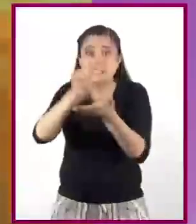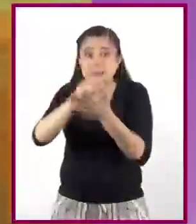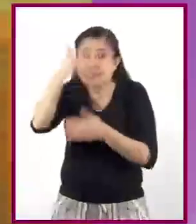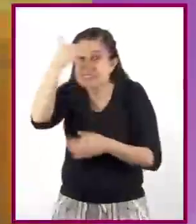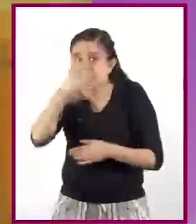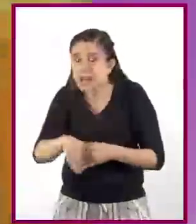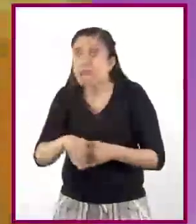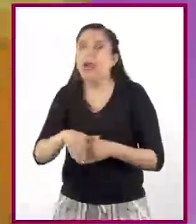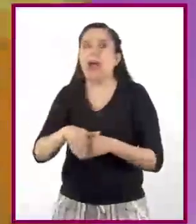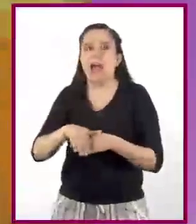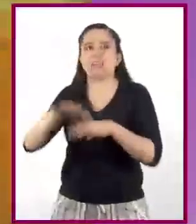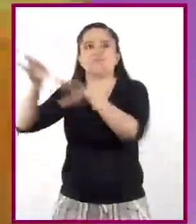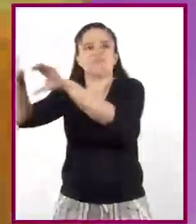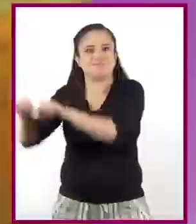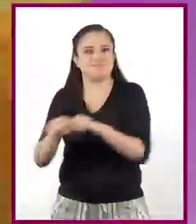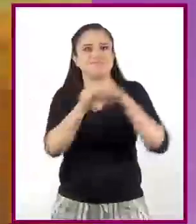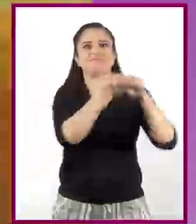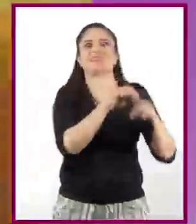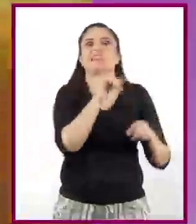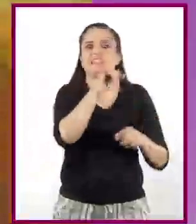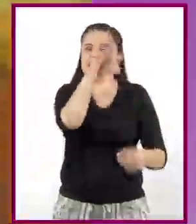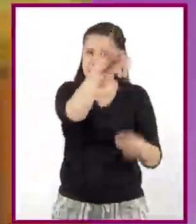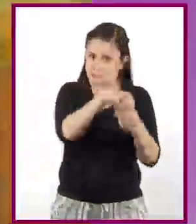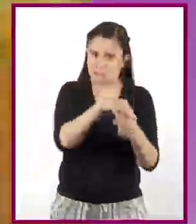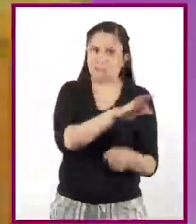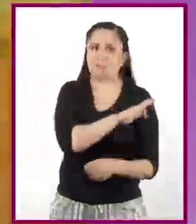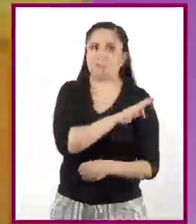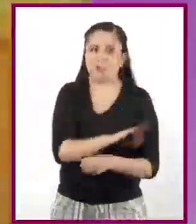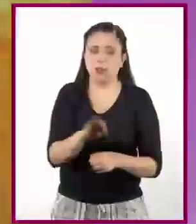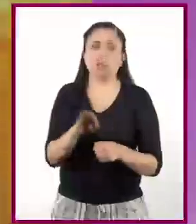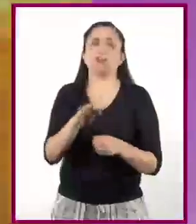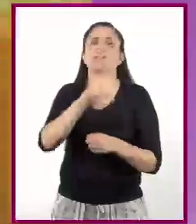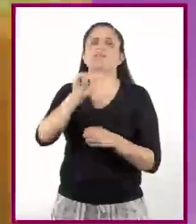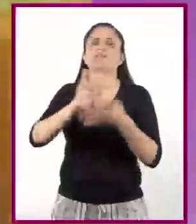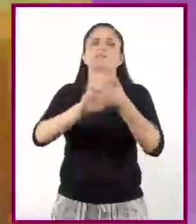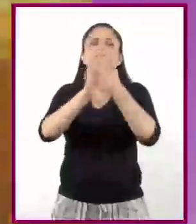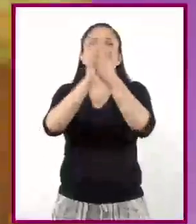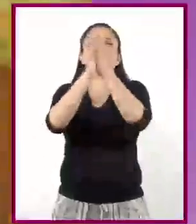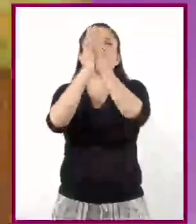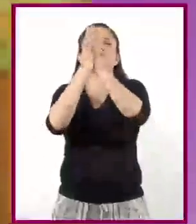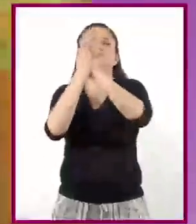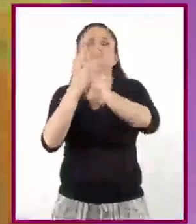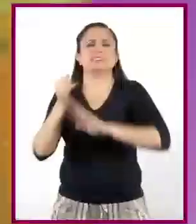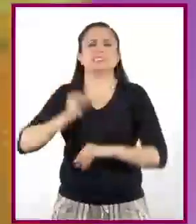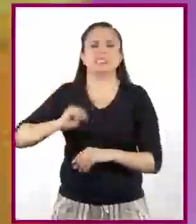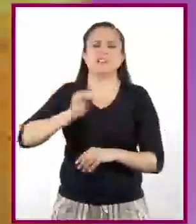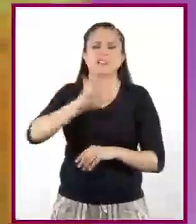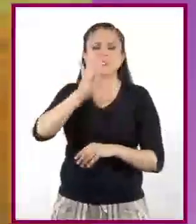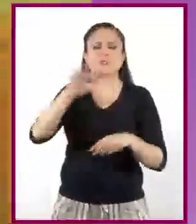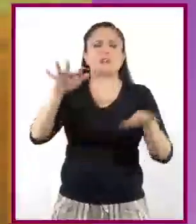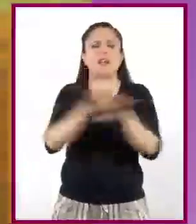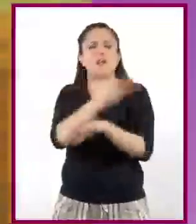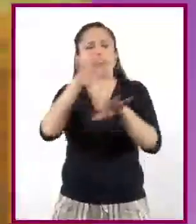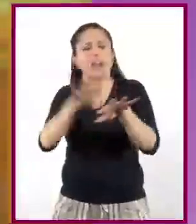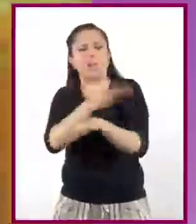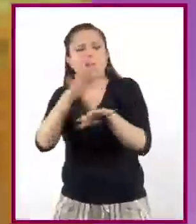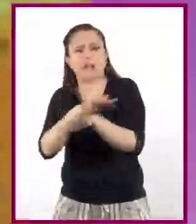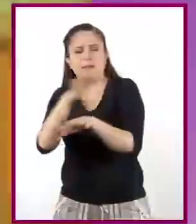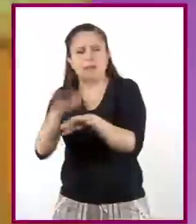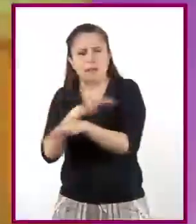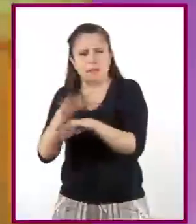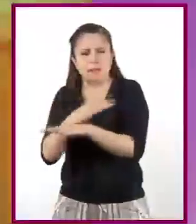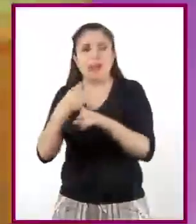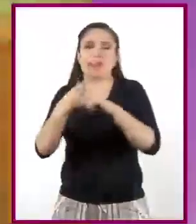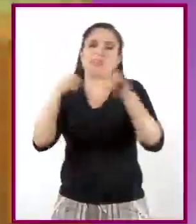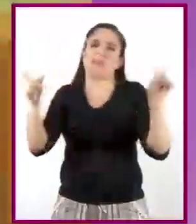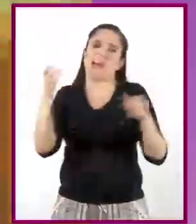vez tenían una renta anual. Aunque estos parámetros fueron cambiando a lo largo del siglo XIX, en general, a diferencia de cómo es